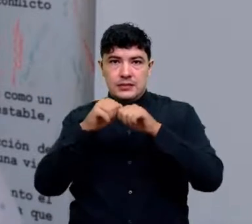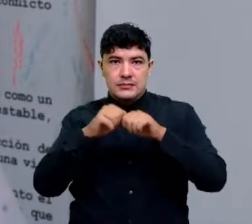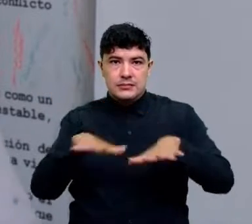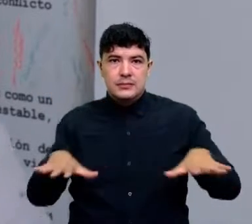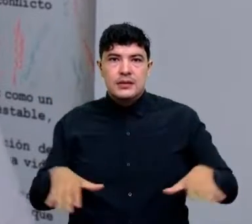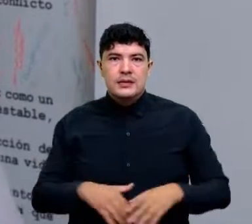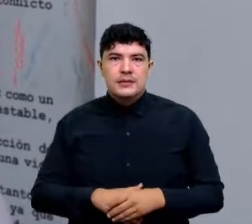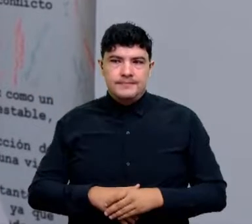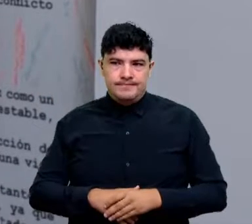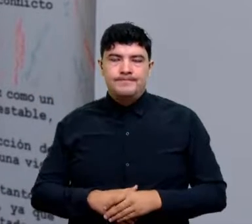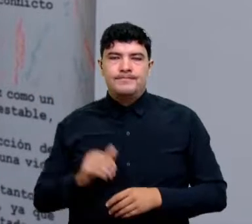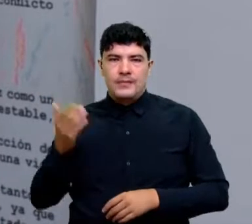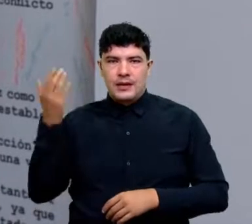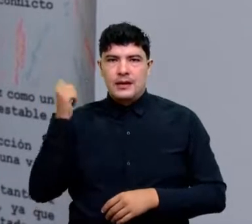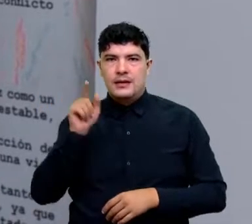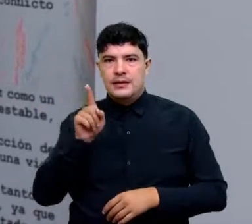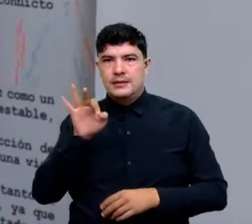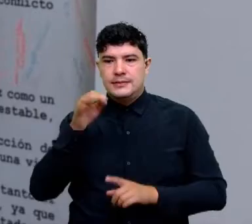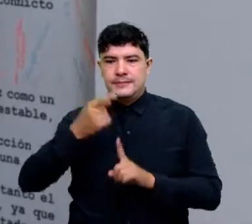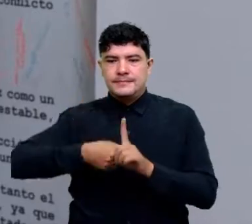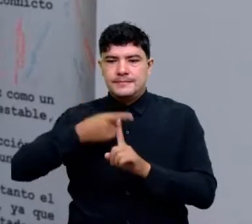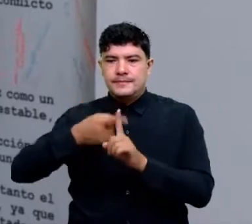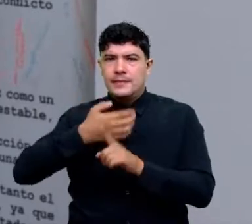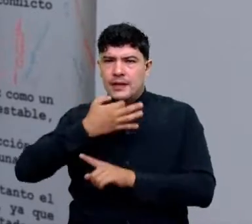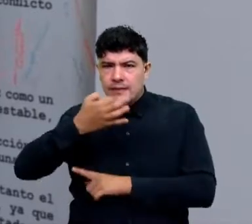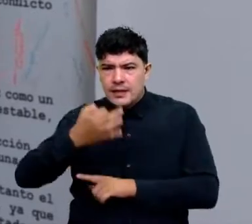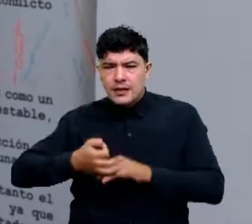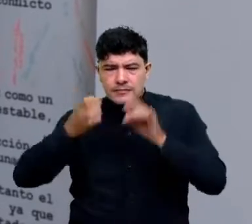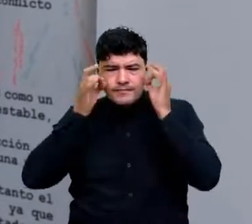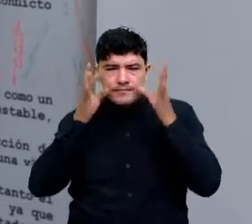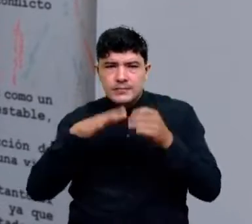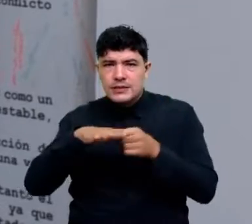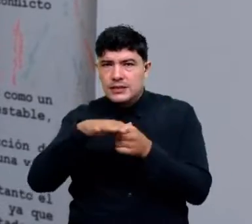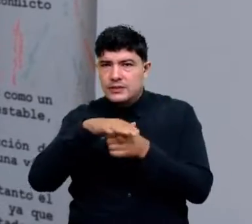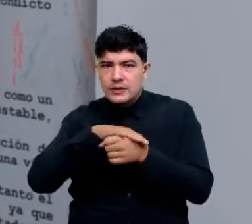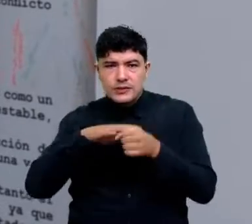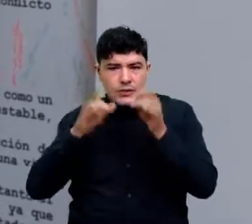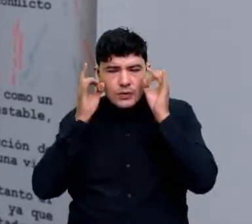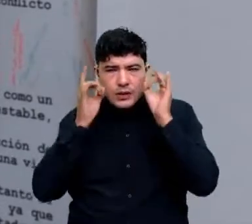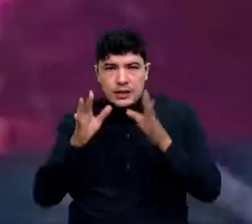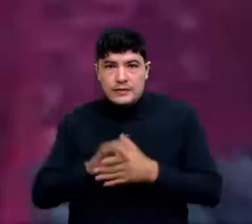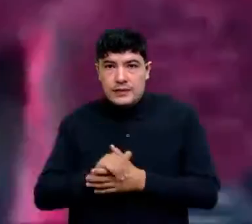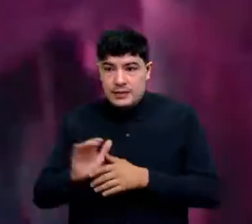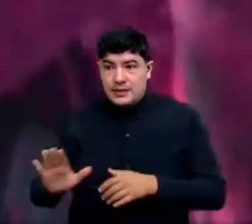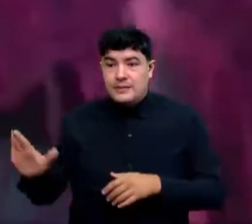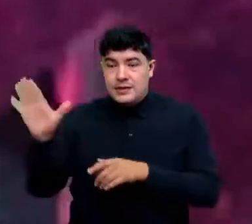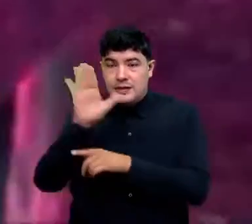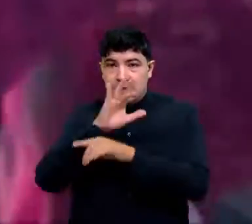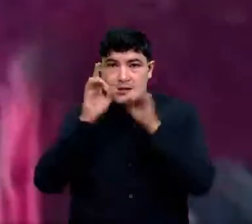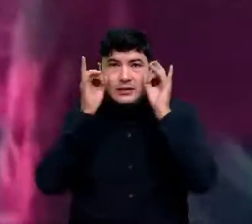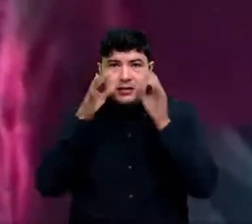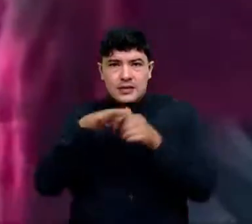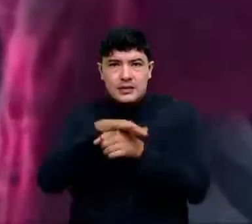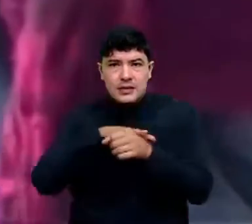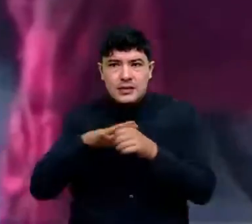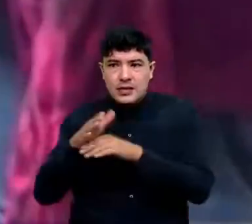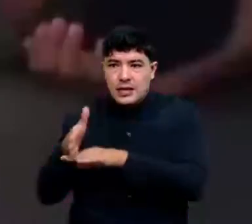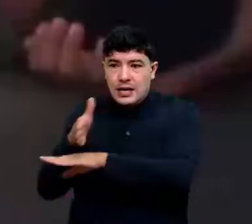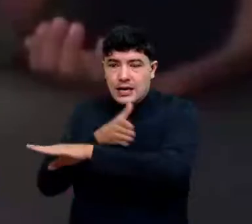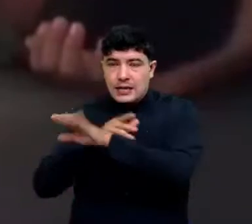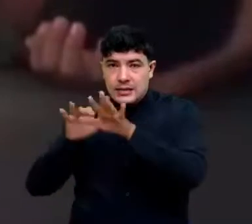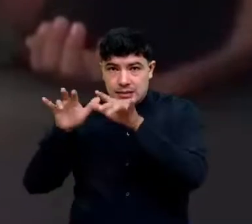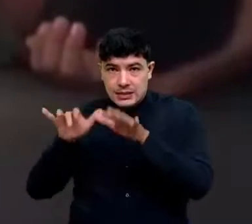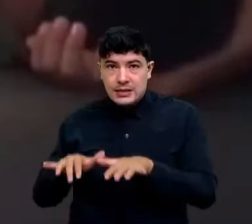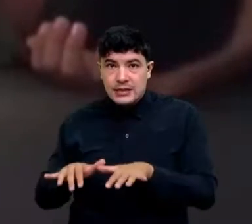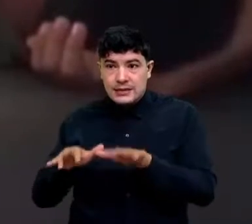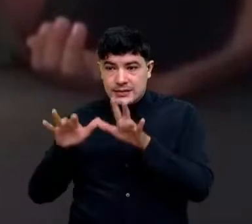territorios en los últimos 13 meses. Realmente es una tragedia lo que está viviendo el departamento. De acuerdo a la Secretaría de